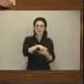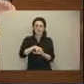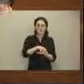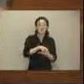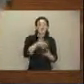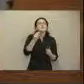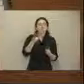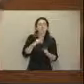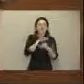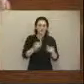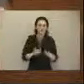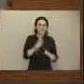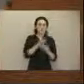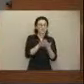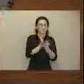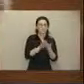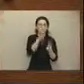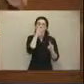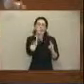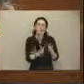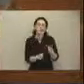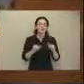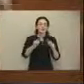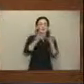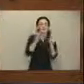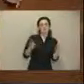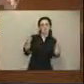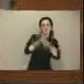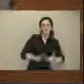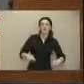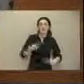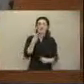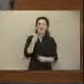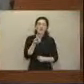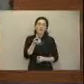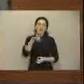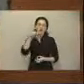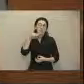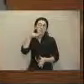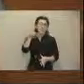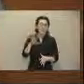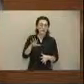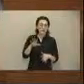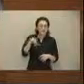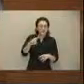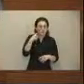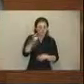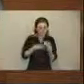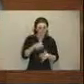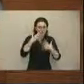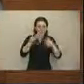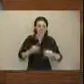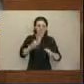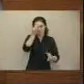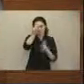de muchas maneras, con palabras, de forma velada, con insinuaciones. pero después con hechos, y con hechos concretos, sobre todo en lo